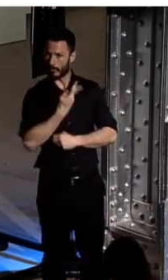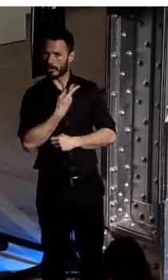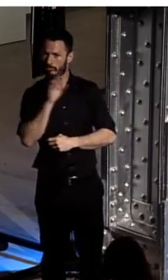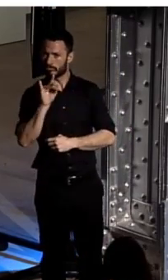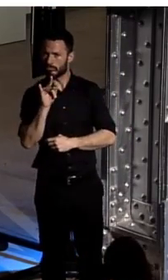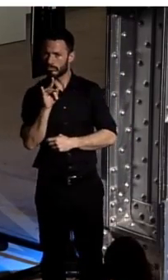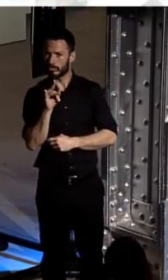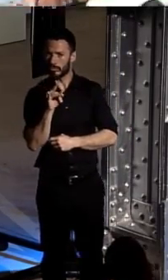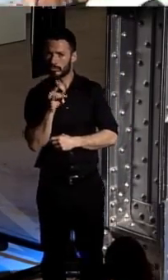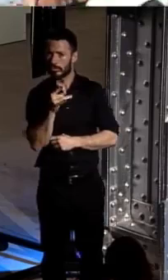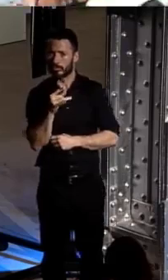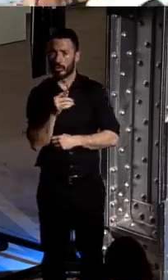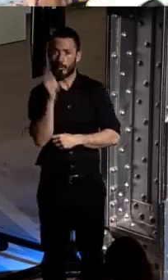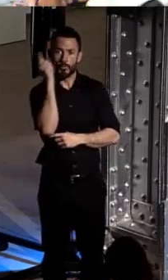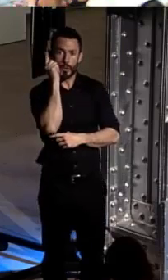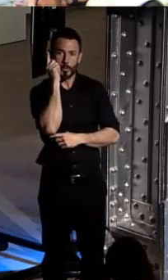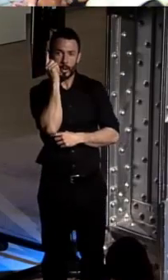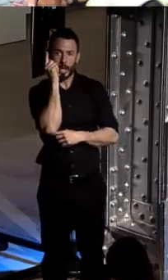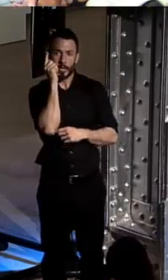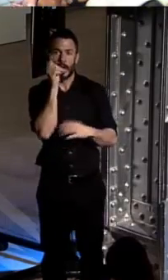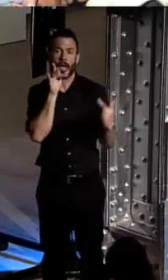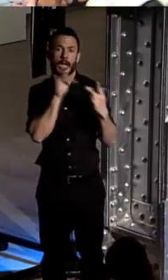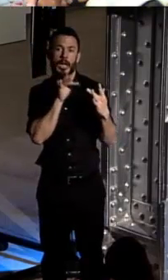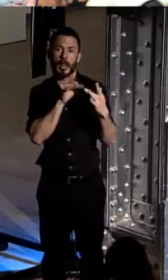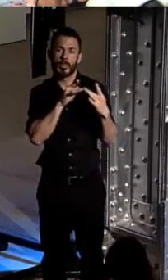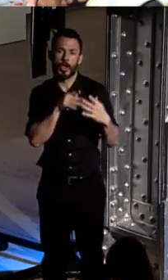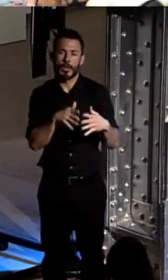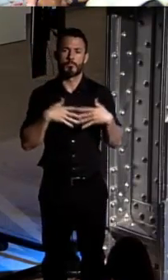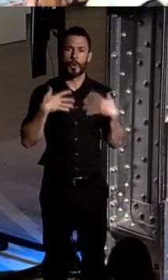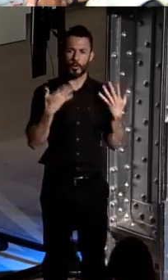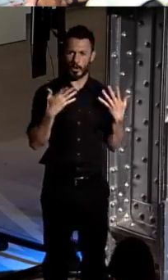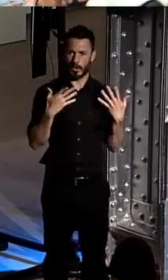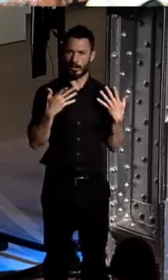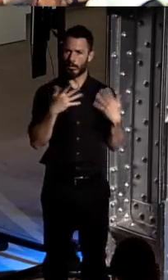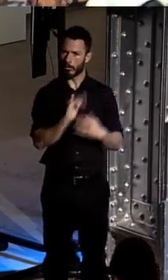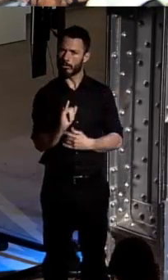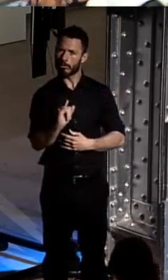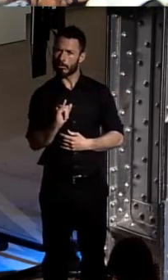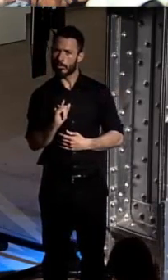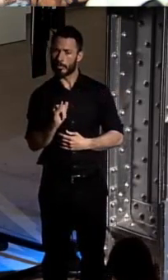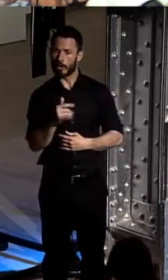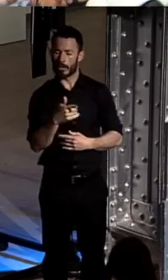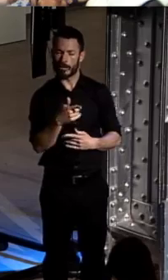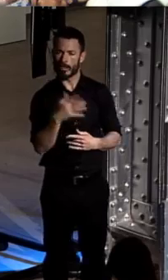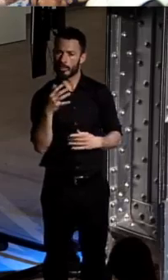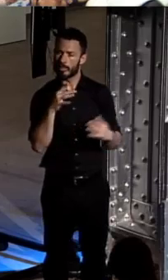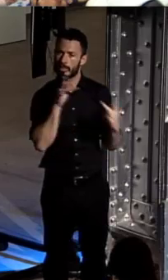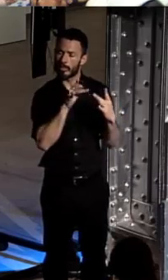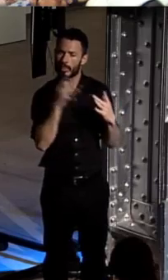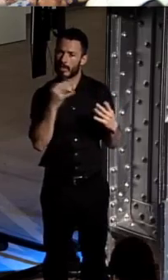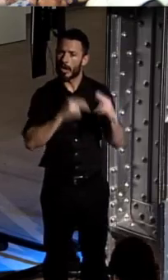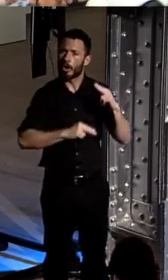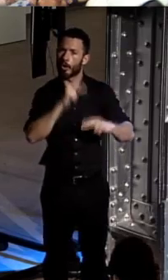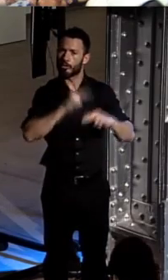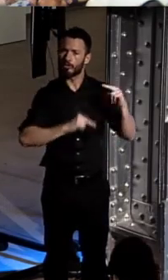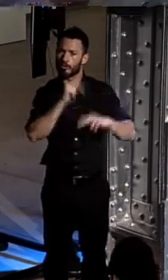tenemos una relación emocional con nuestro móvil. La clave está en cómo hacer que esa relación realmente sea constructiva y que el